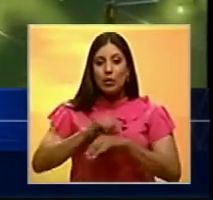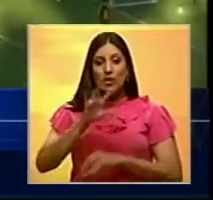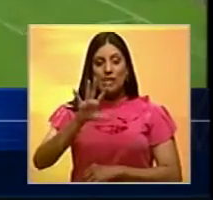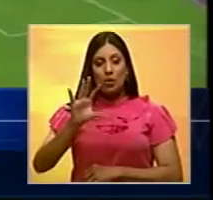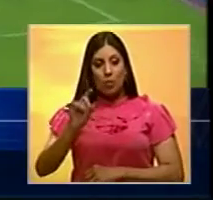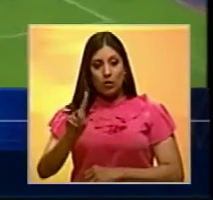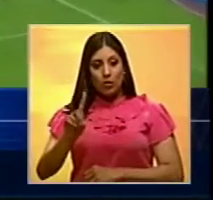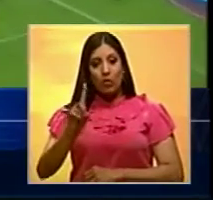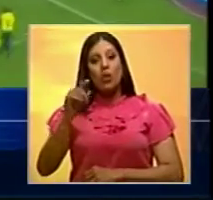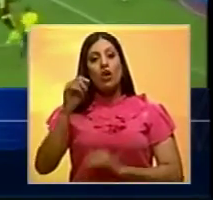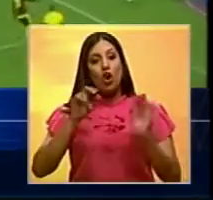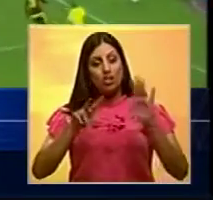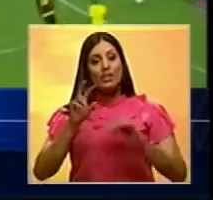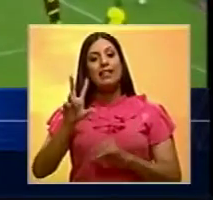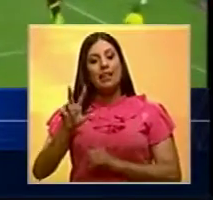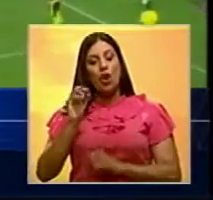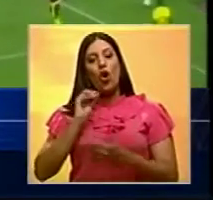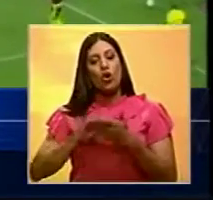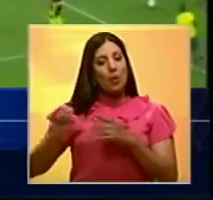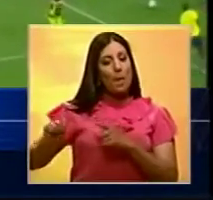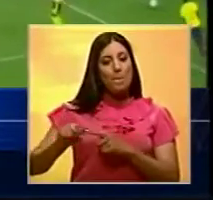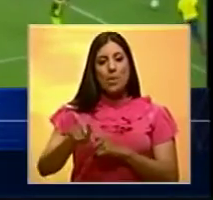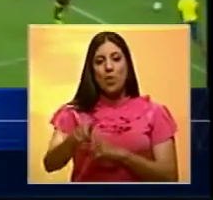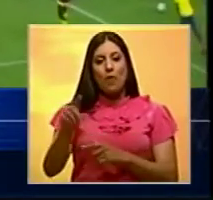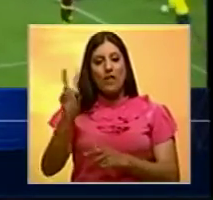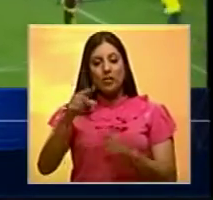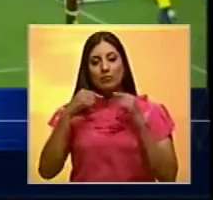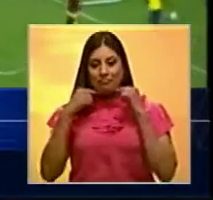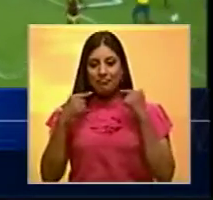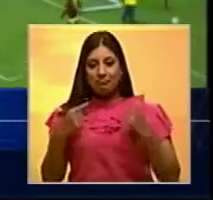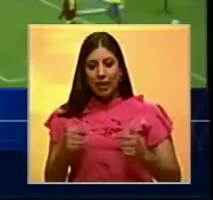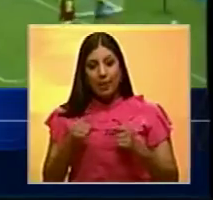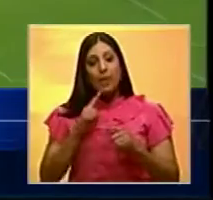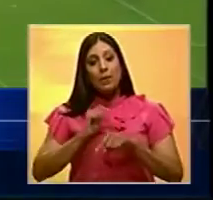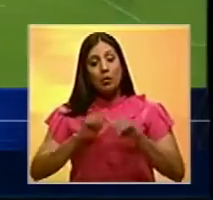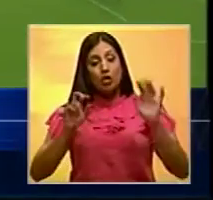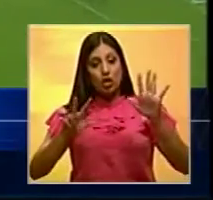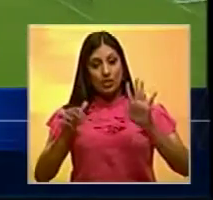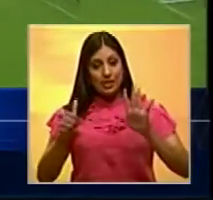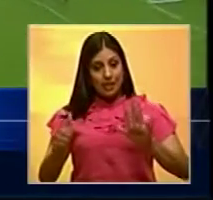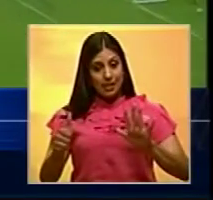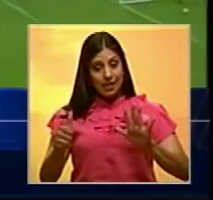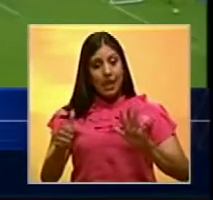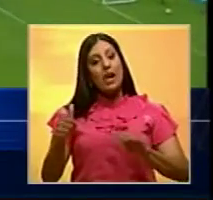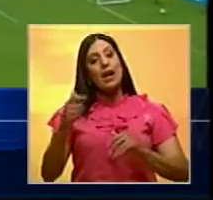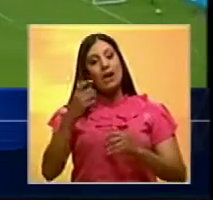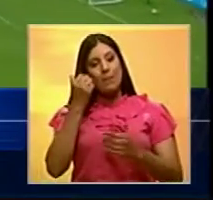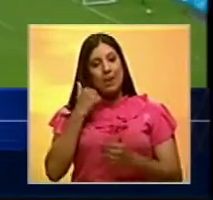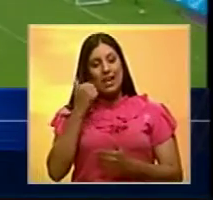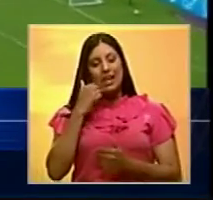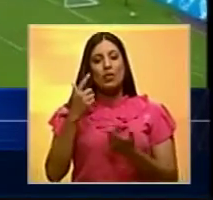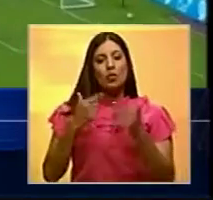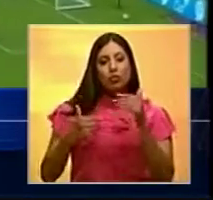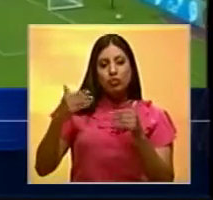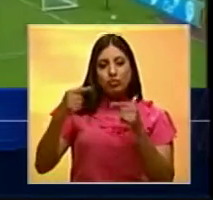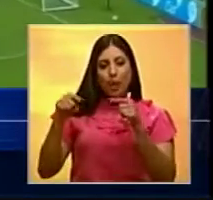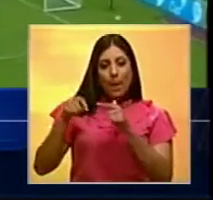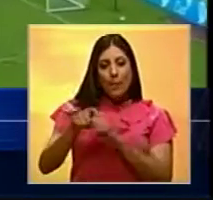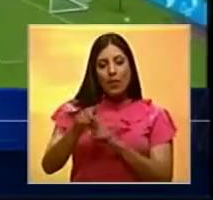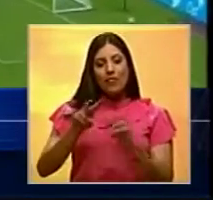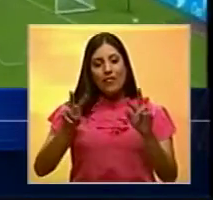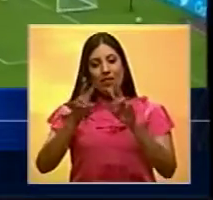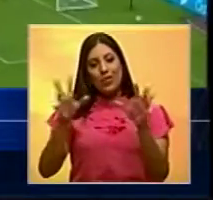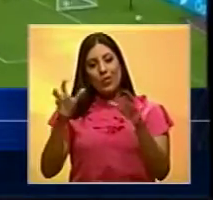51. En el 83, Miller Bolaños amplió la ventaja, mientras que al minuto 86, Ener Valencia colocó cifras definitivas a la victoria